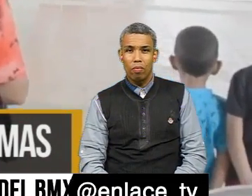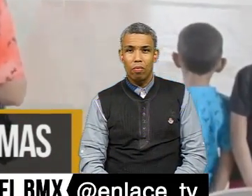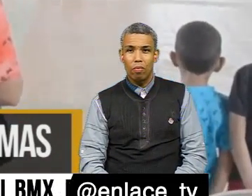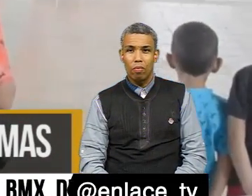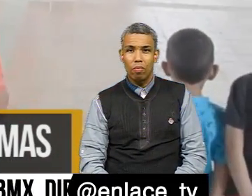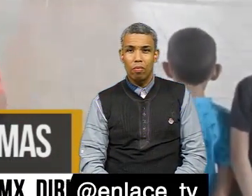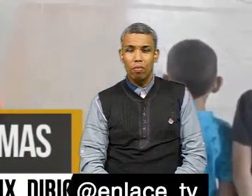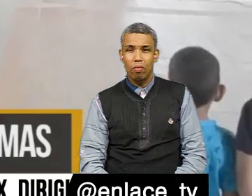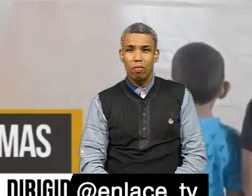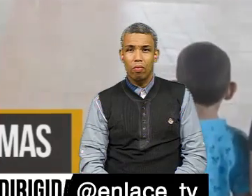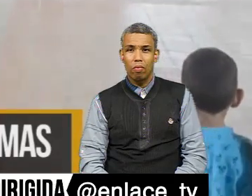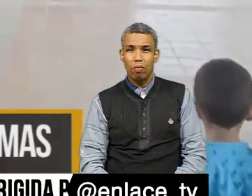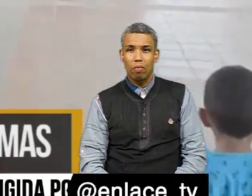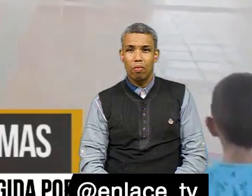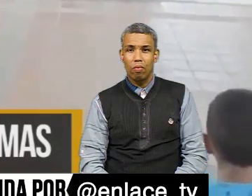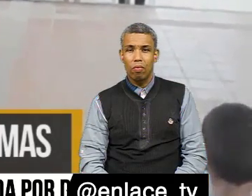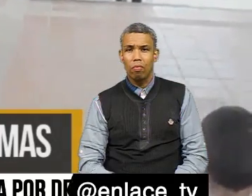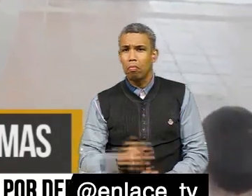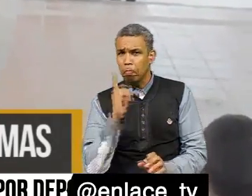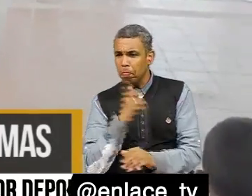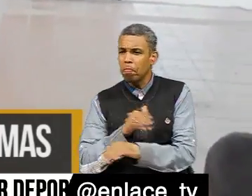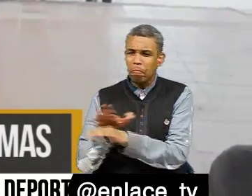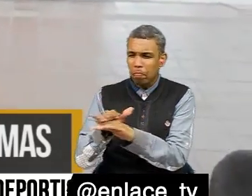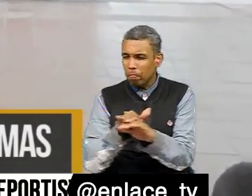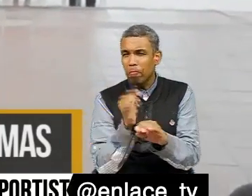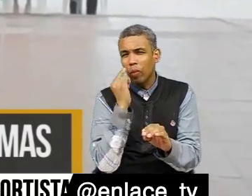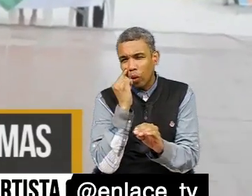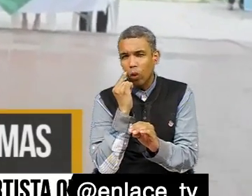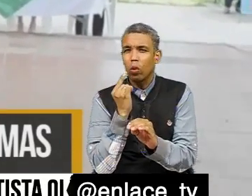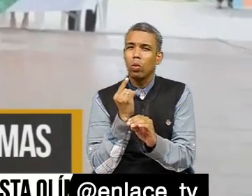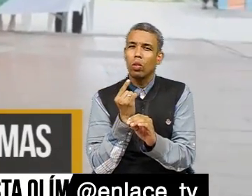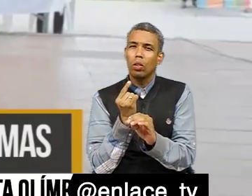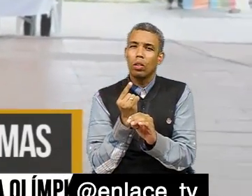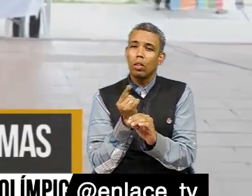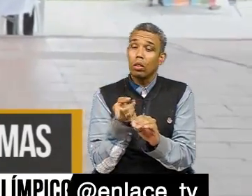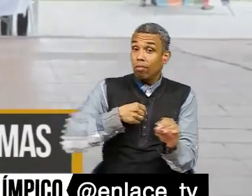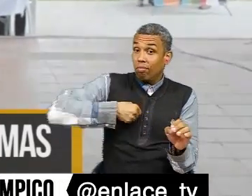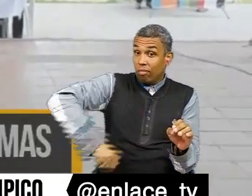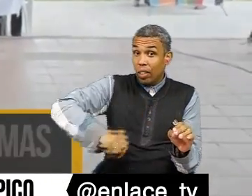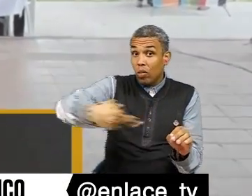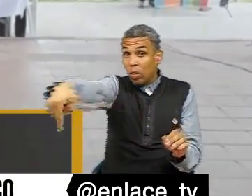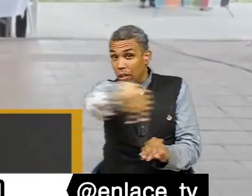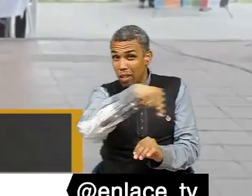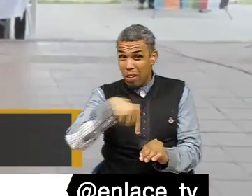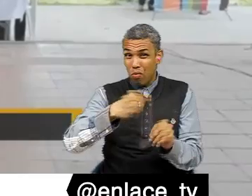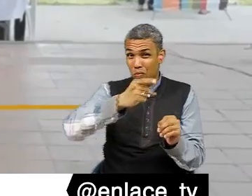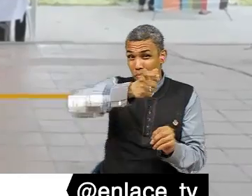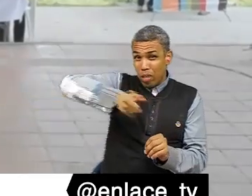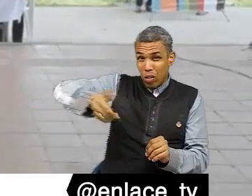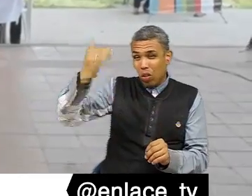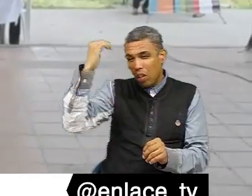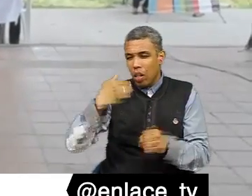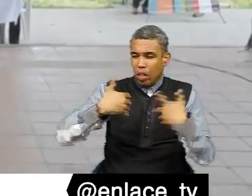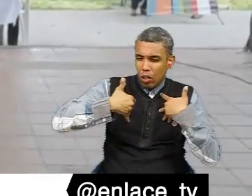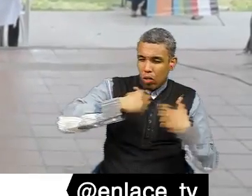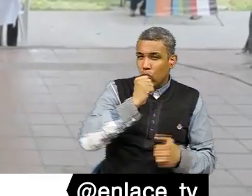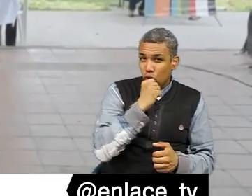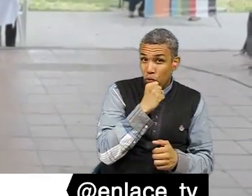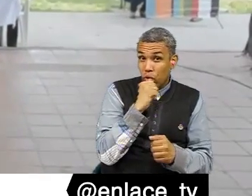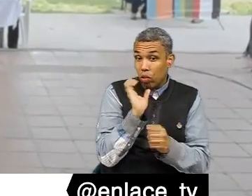componentes de atención y asistencia para de esta manera lograr un goce efectivo de derechos que también hacen parte de la reparación integral a las